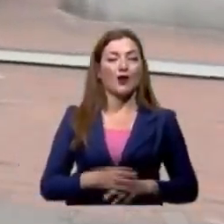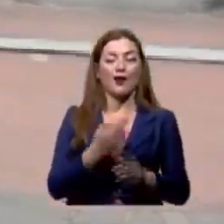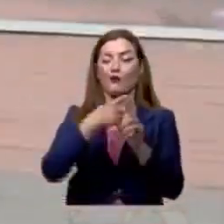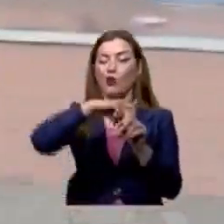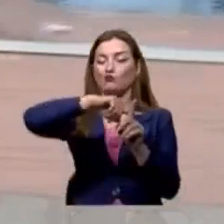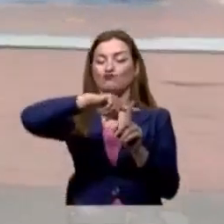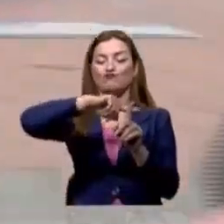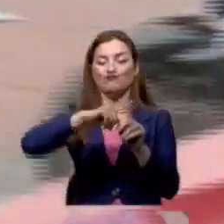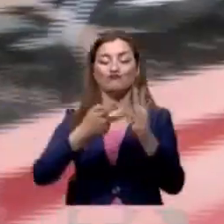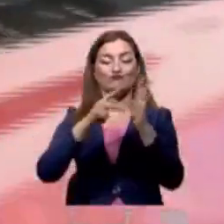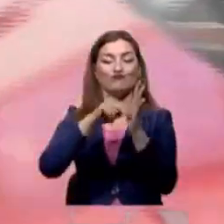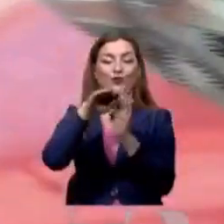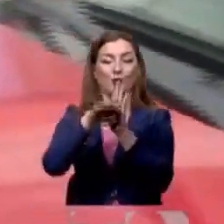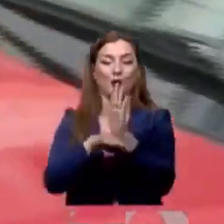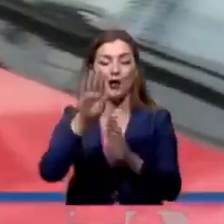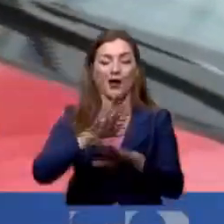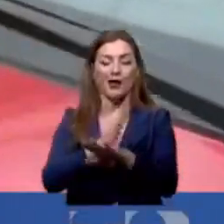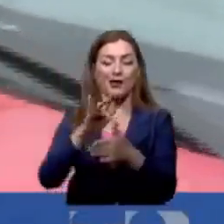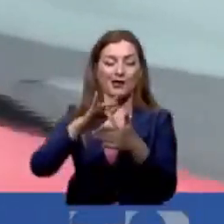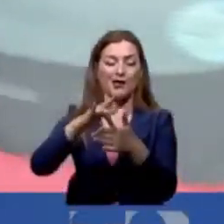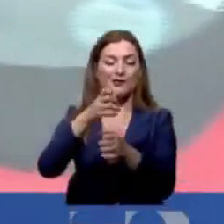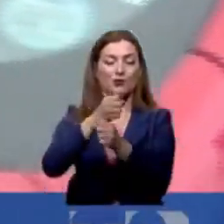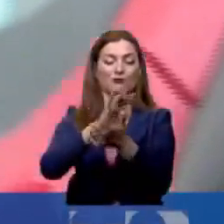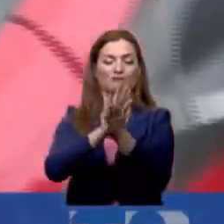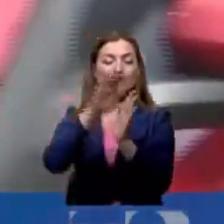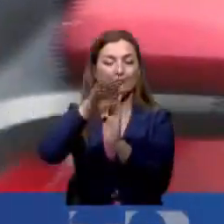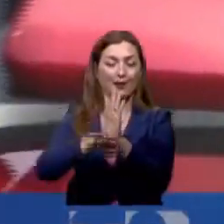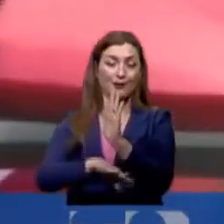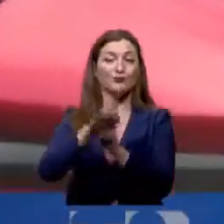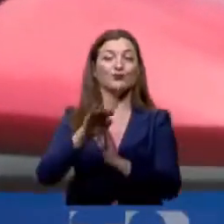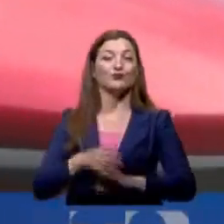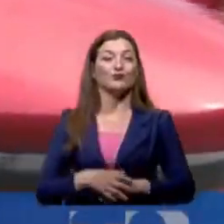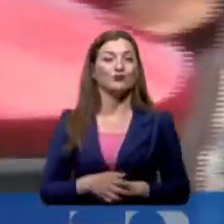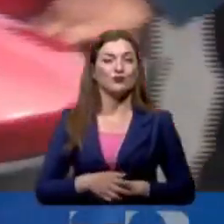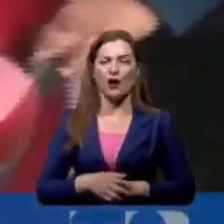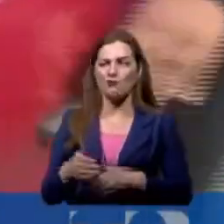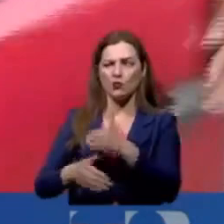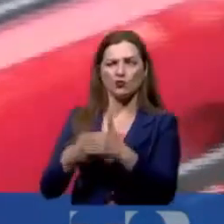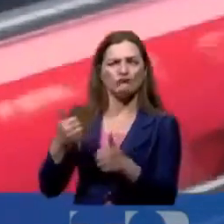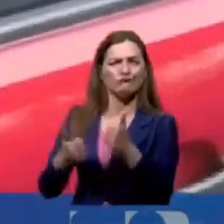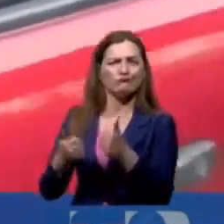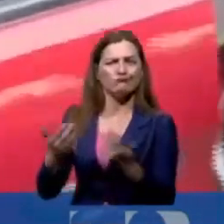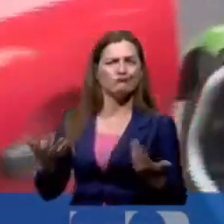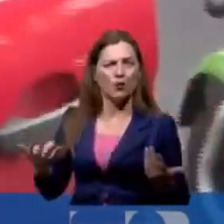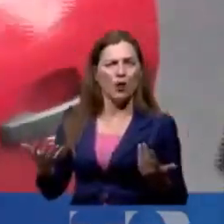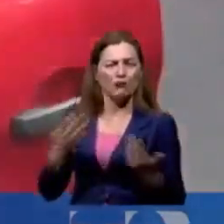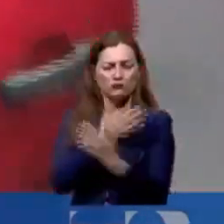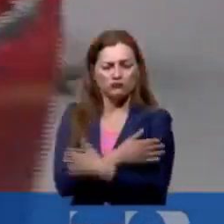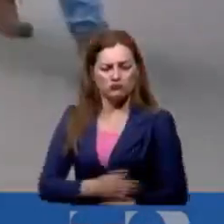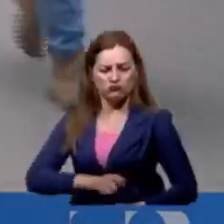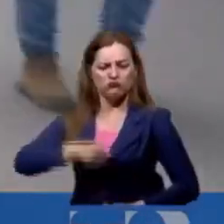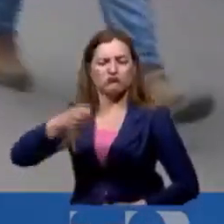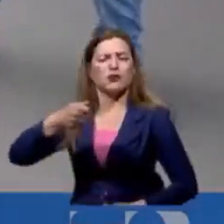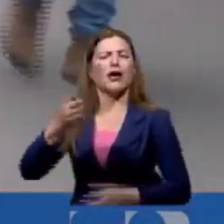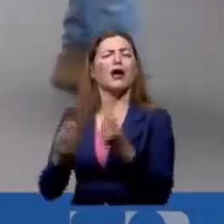positivos que han generado la reducción de los factores de inseguridad, así como también de los... ¿Cuál es el procedimiento que ustedes hacen cuando se les retire estas armas blancas,